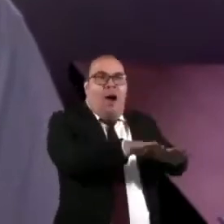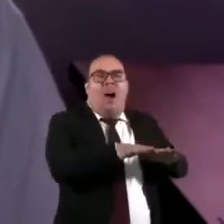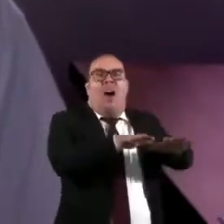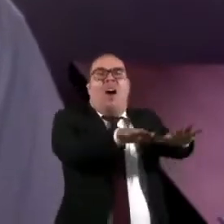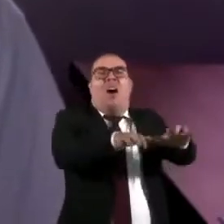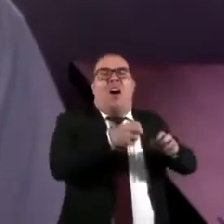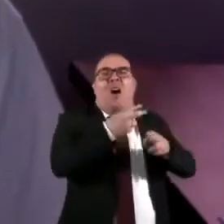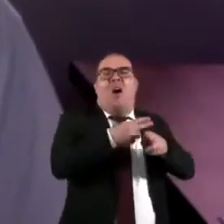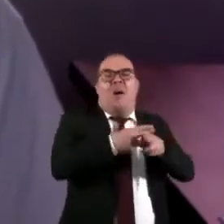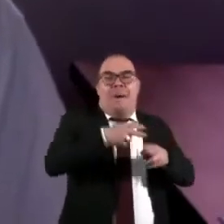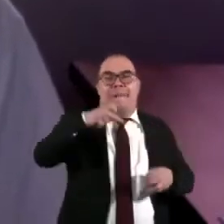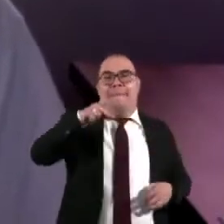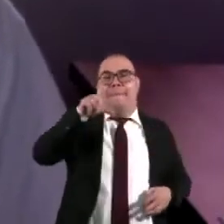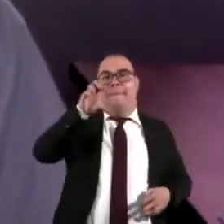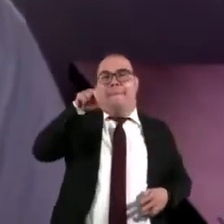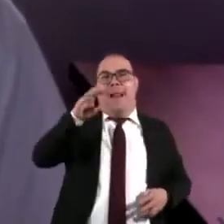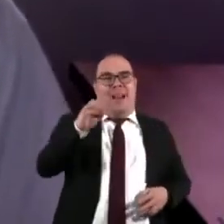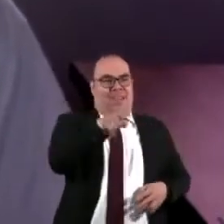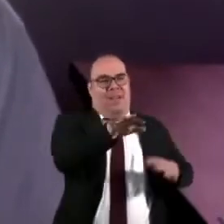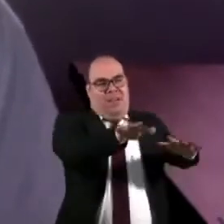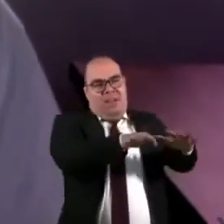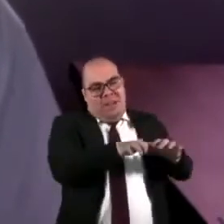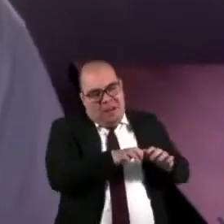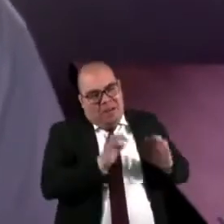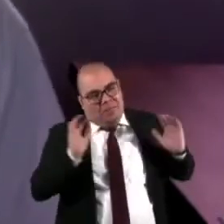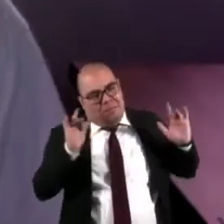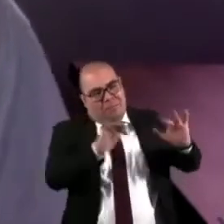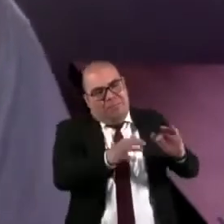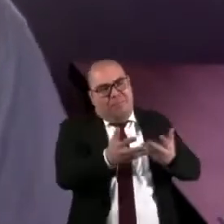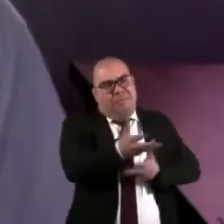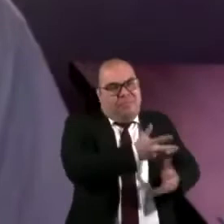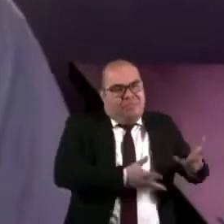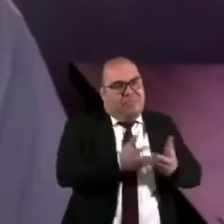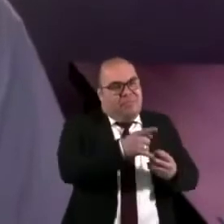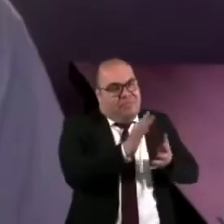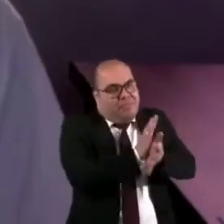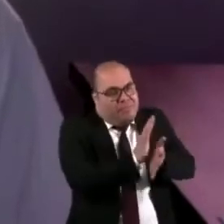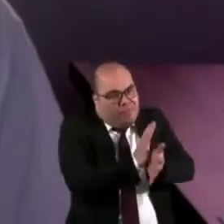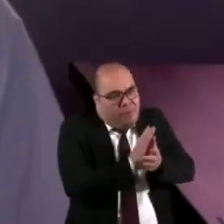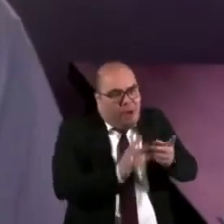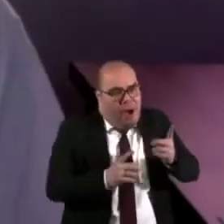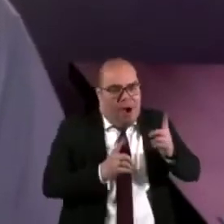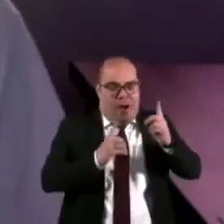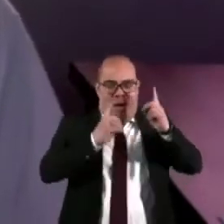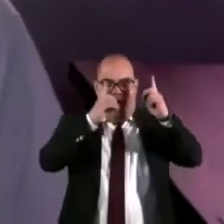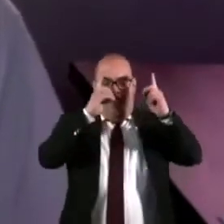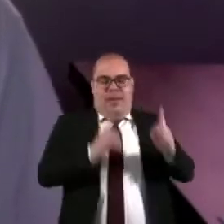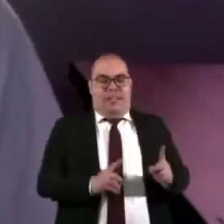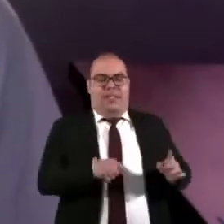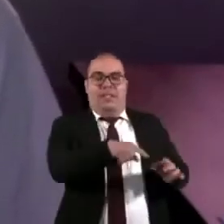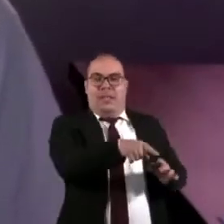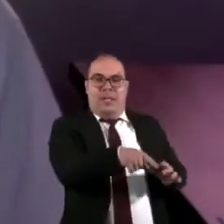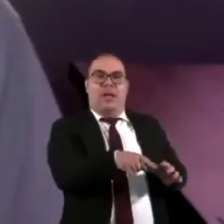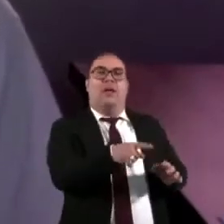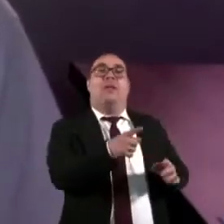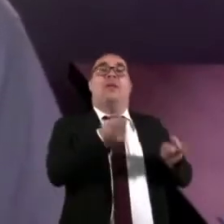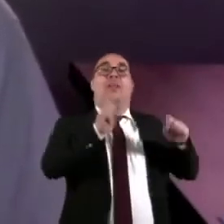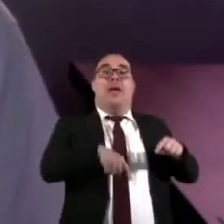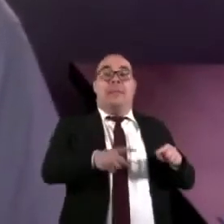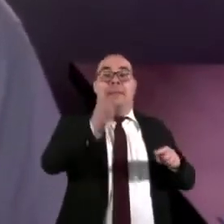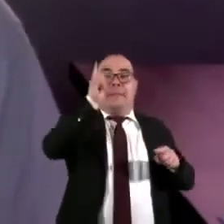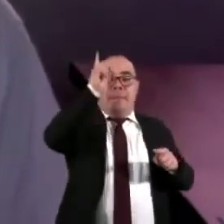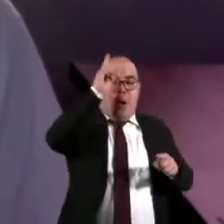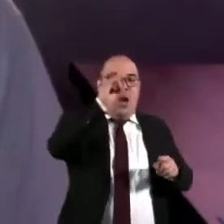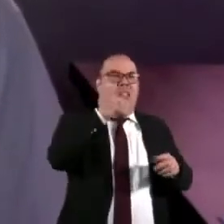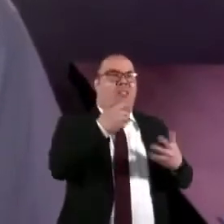plenos, donde se reunía el Estado Mayor Central para analizar coyunturas y tomar decisiones y elaborar políticas, las